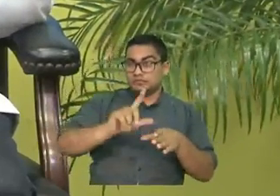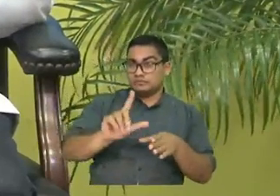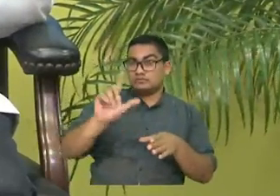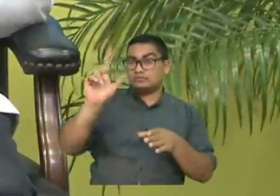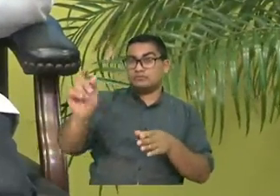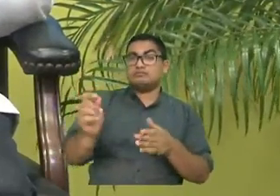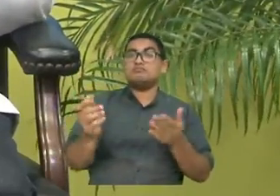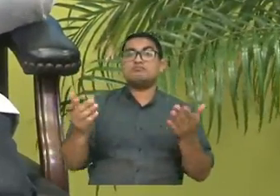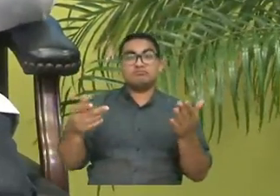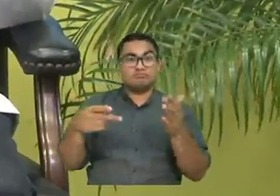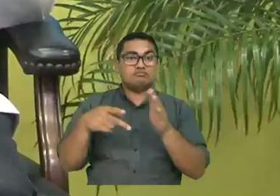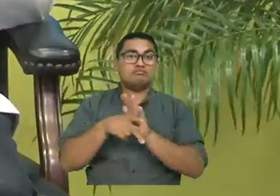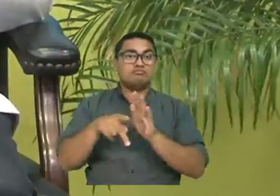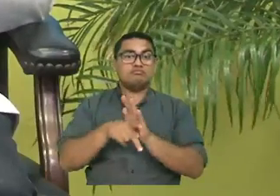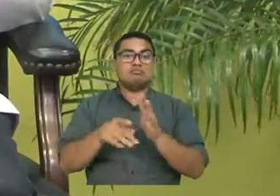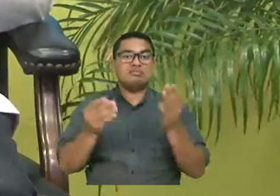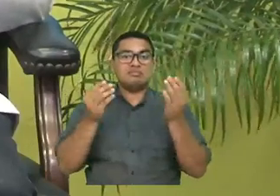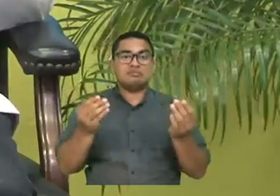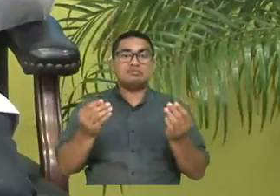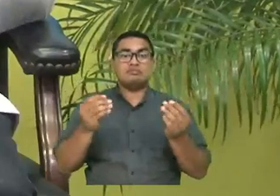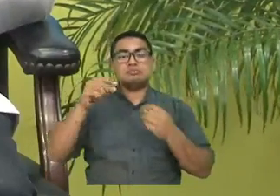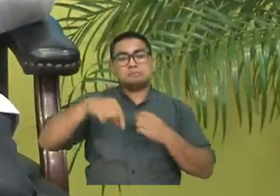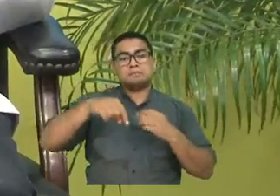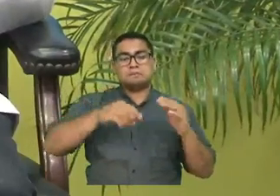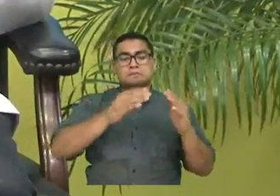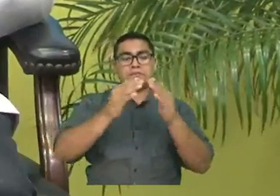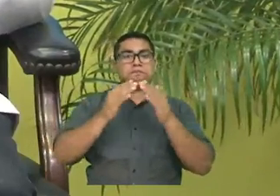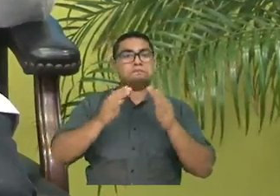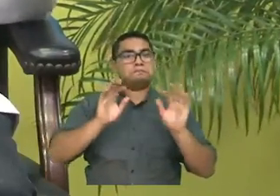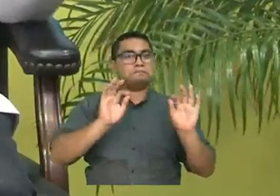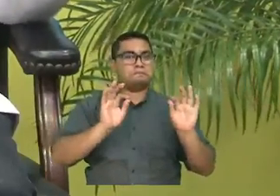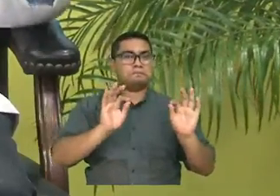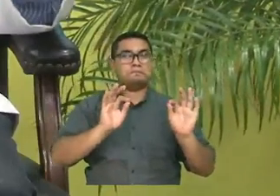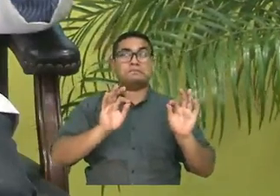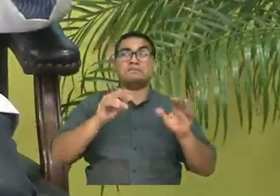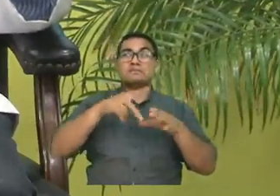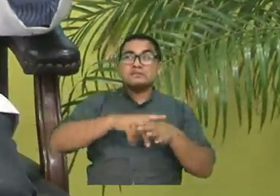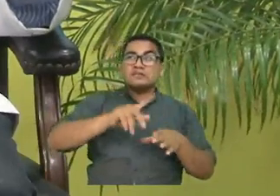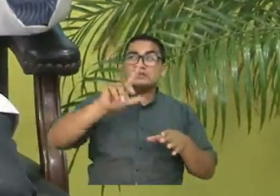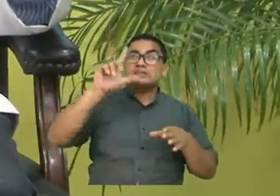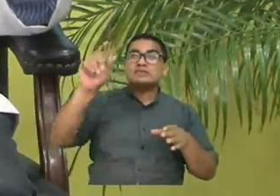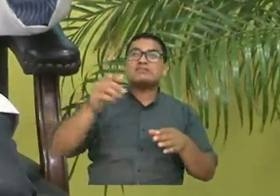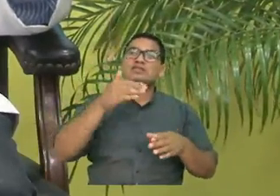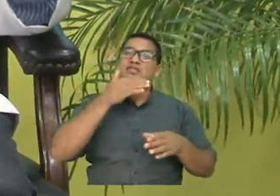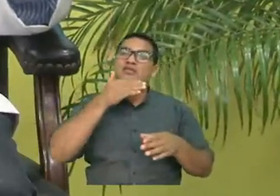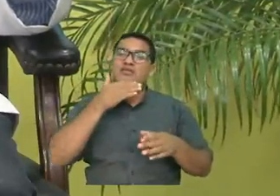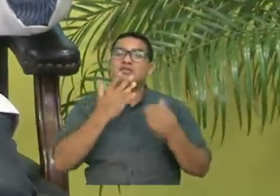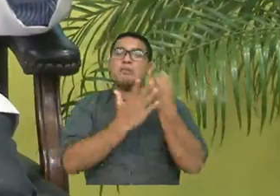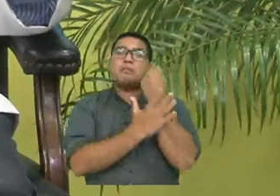urbana. No tenemos mejores condiciones en la zona urbana, a diferencia de la zona rural,